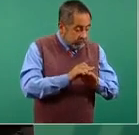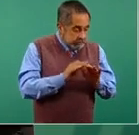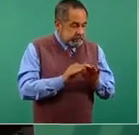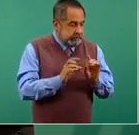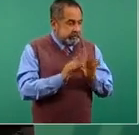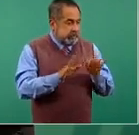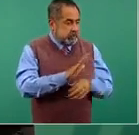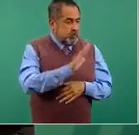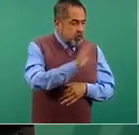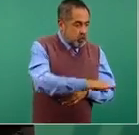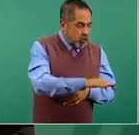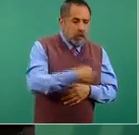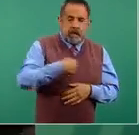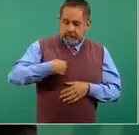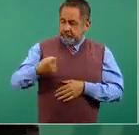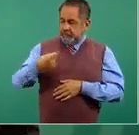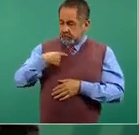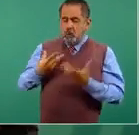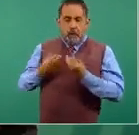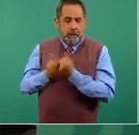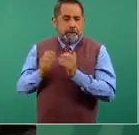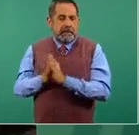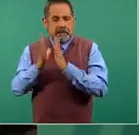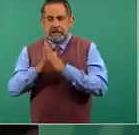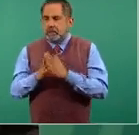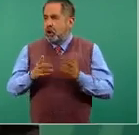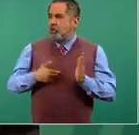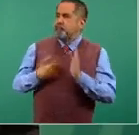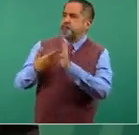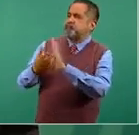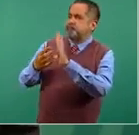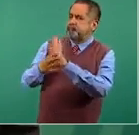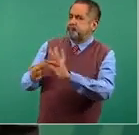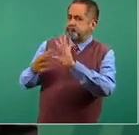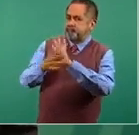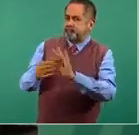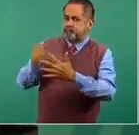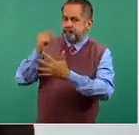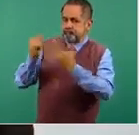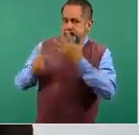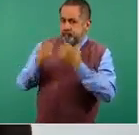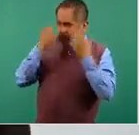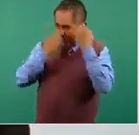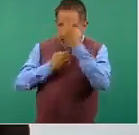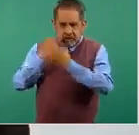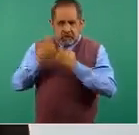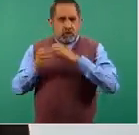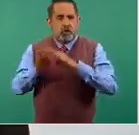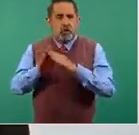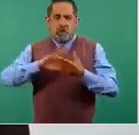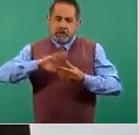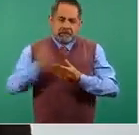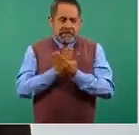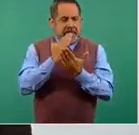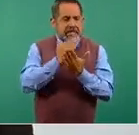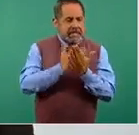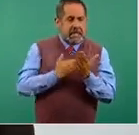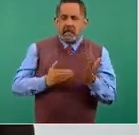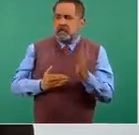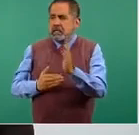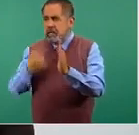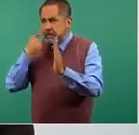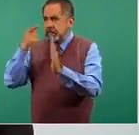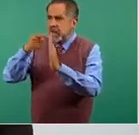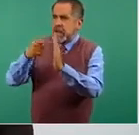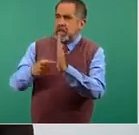una de las entidades federativas. Ellos son los que presentan los casos en base a la revisión del expediente clínico, los que